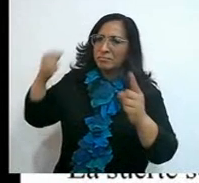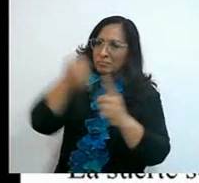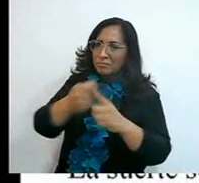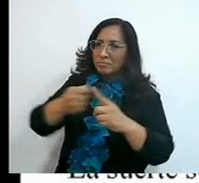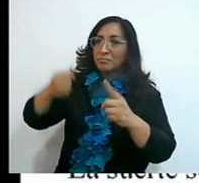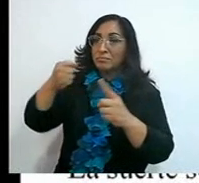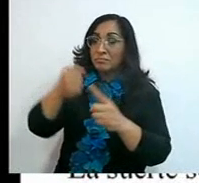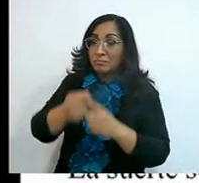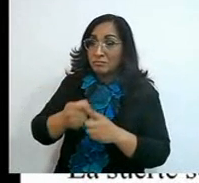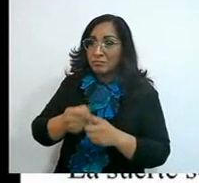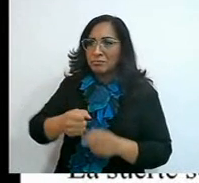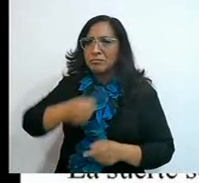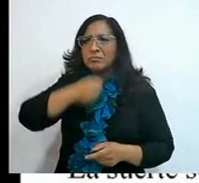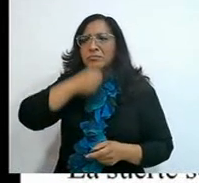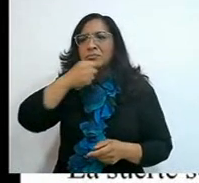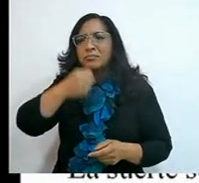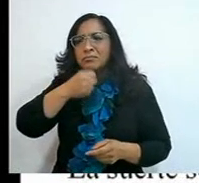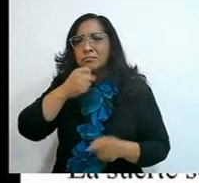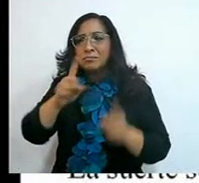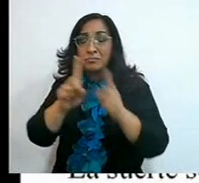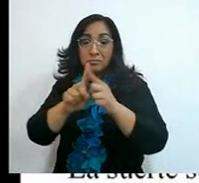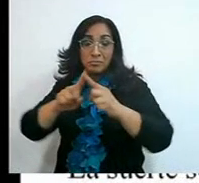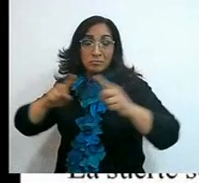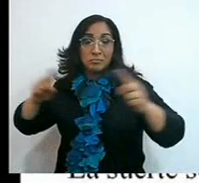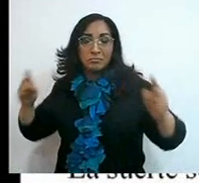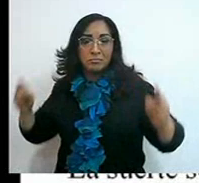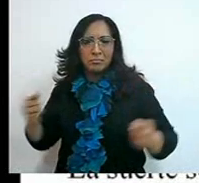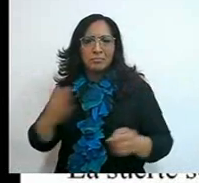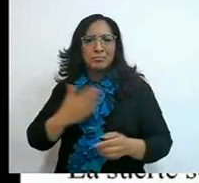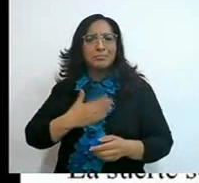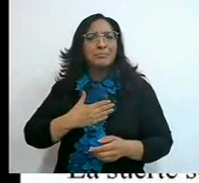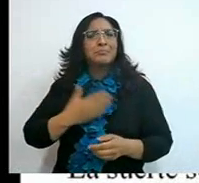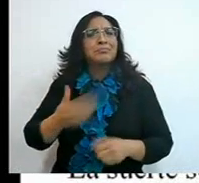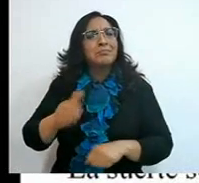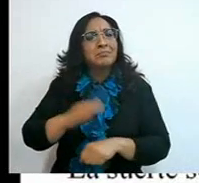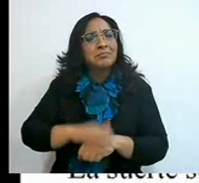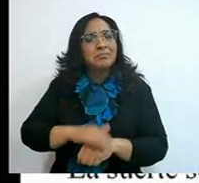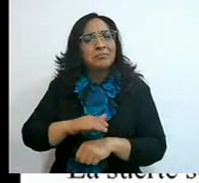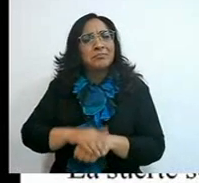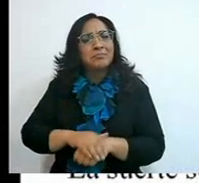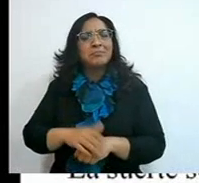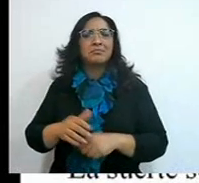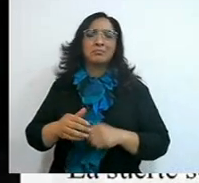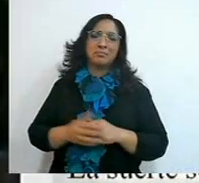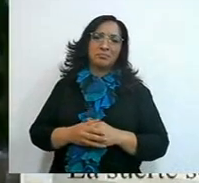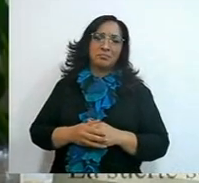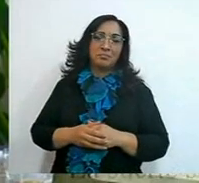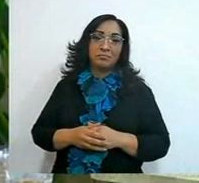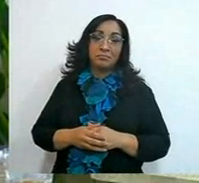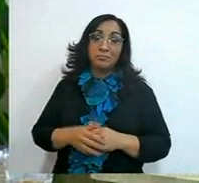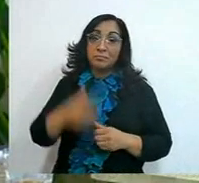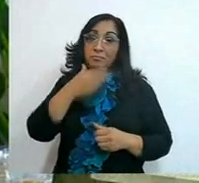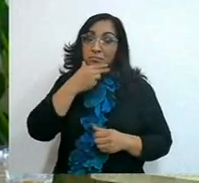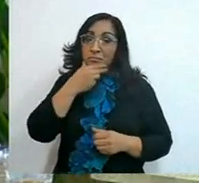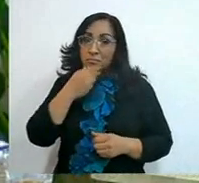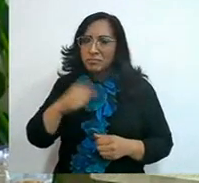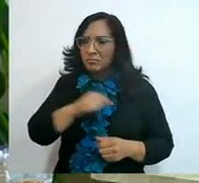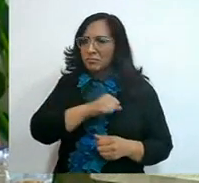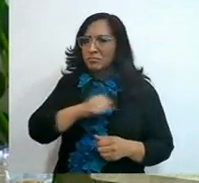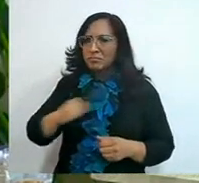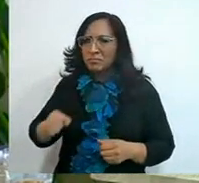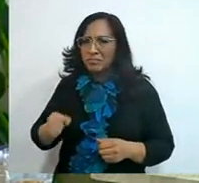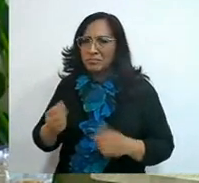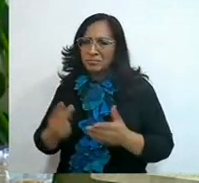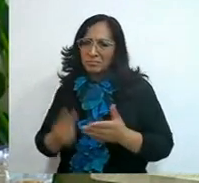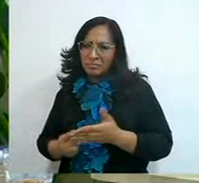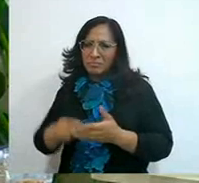contienda y el chismoso aparta a los mejores amigos. Ahí está. Entonces, el hombre perverso levanta